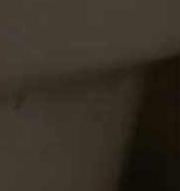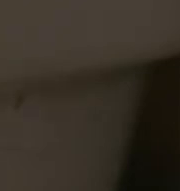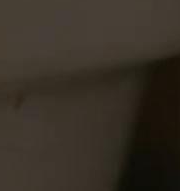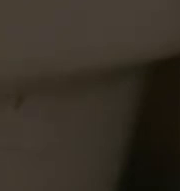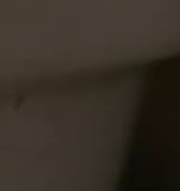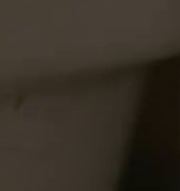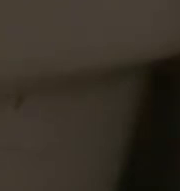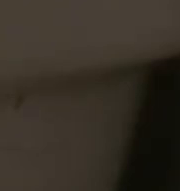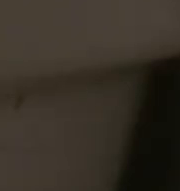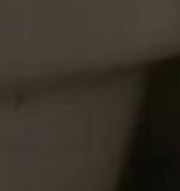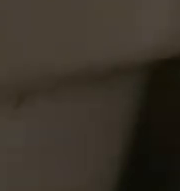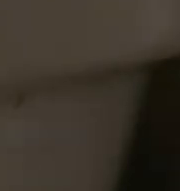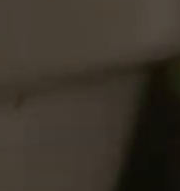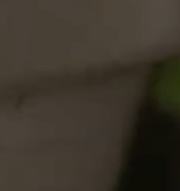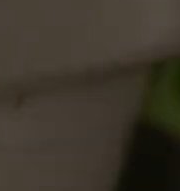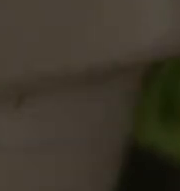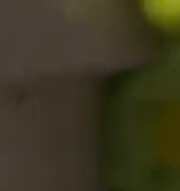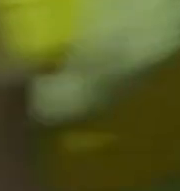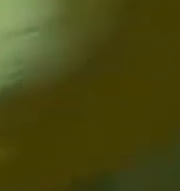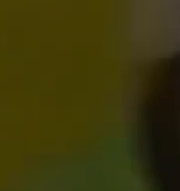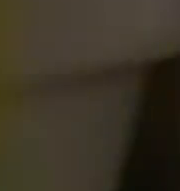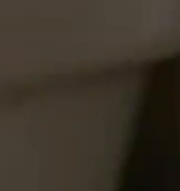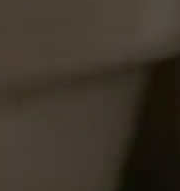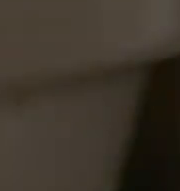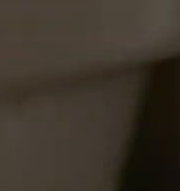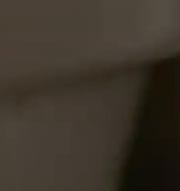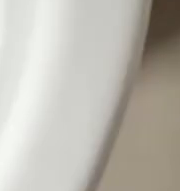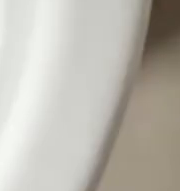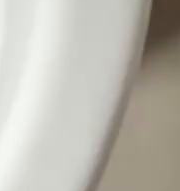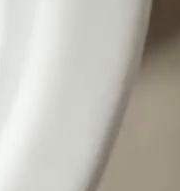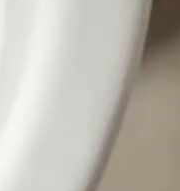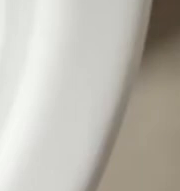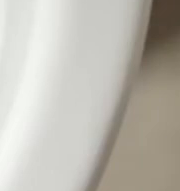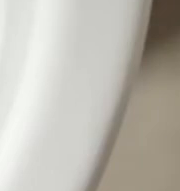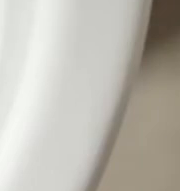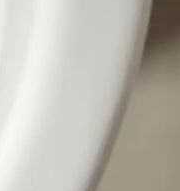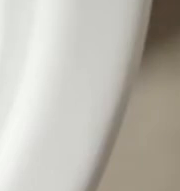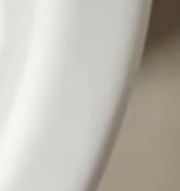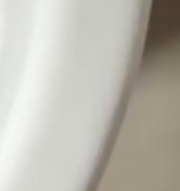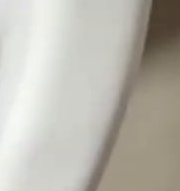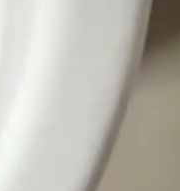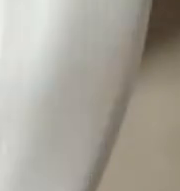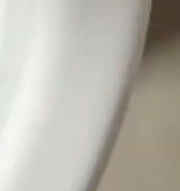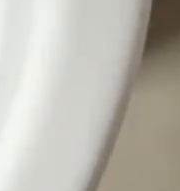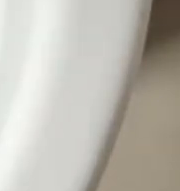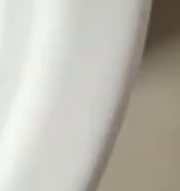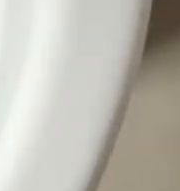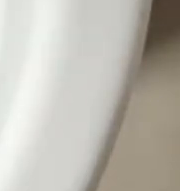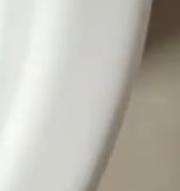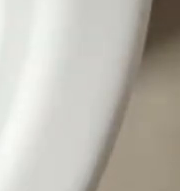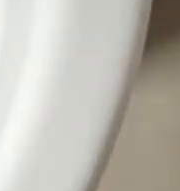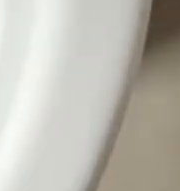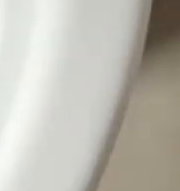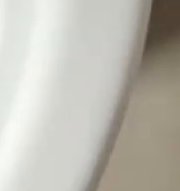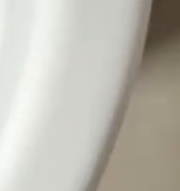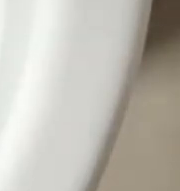derecho, vuelve a mirar. Ve hacia la izquierda, ve hacia la derecha. Busca aquí, allá en el área hay una persona libre. Ahí está, el jugador.